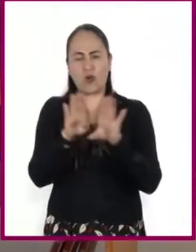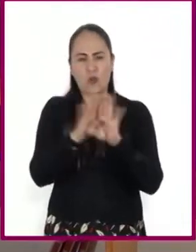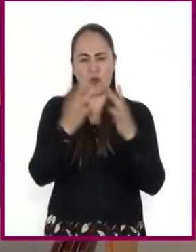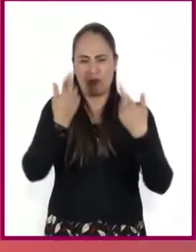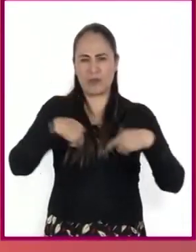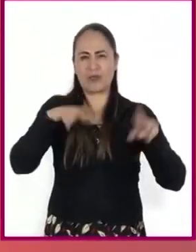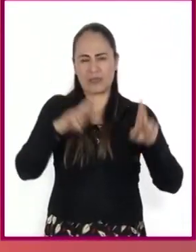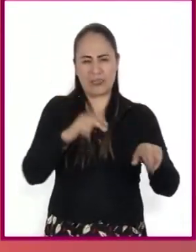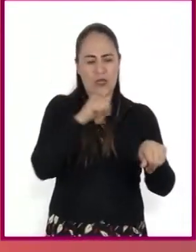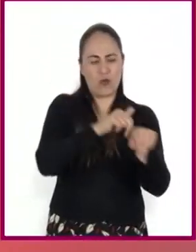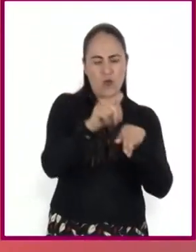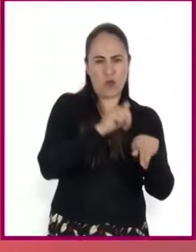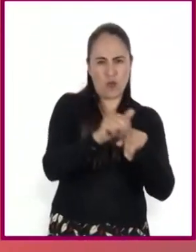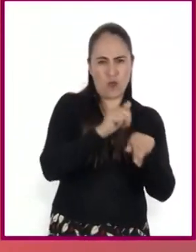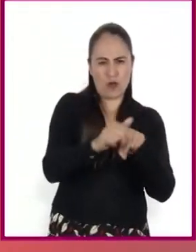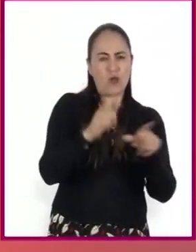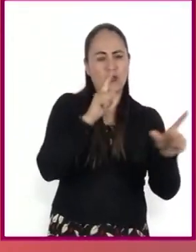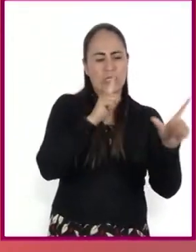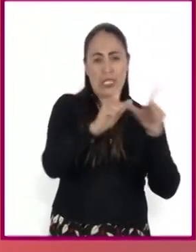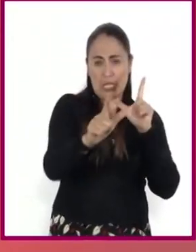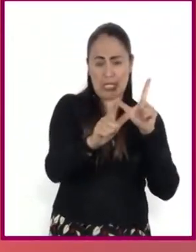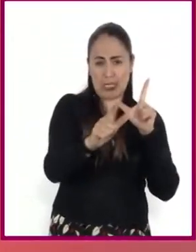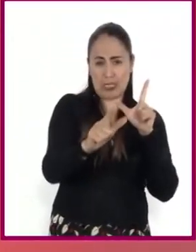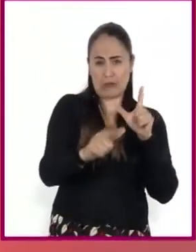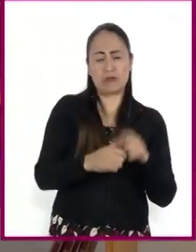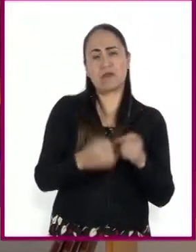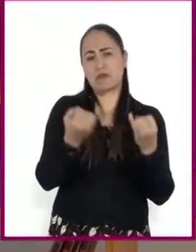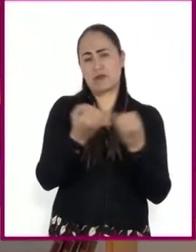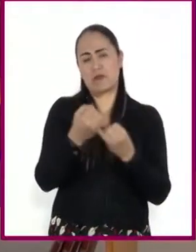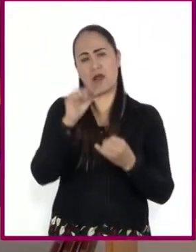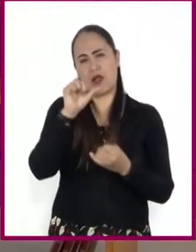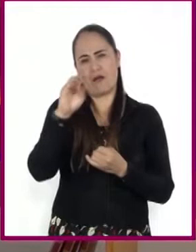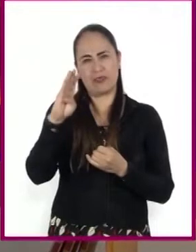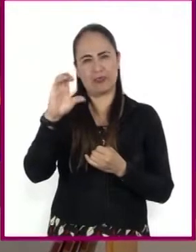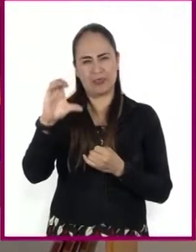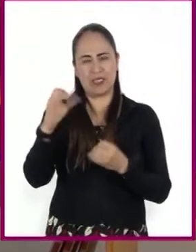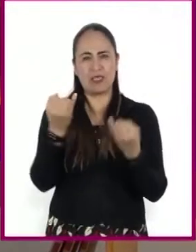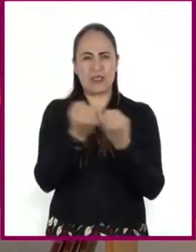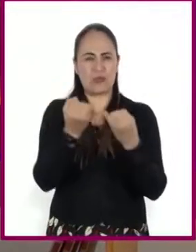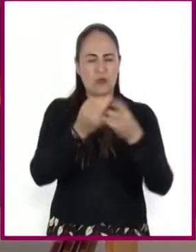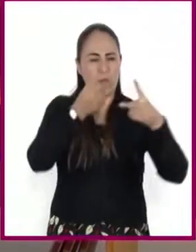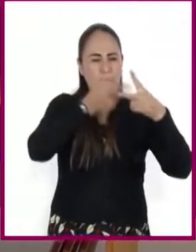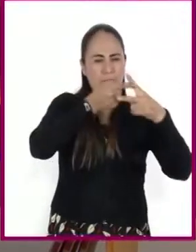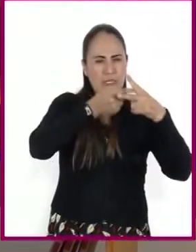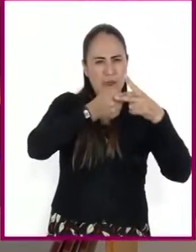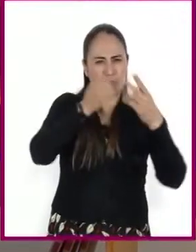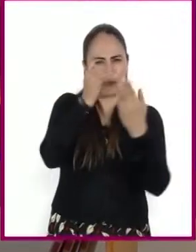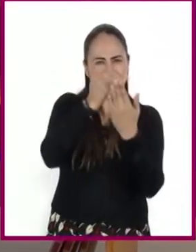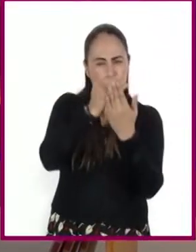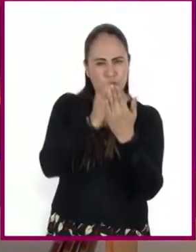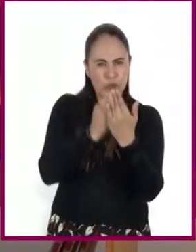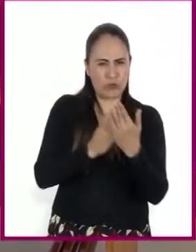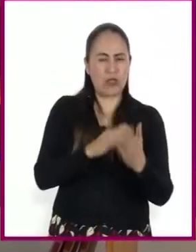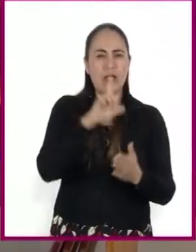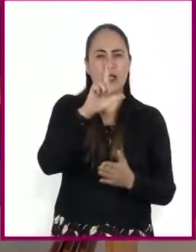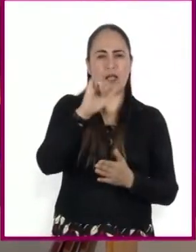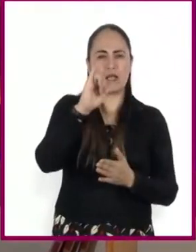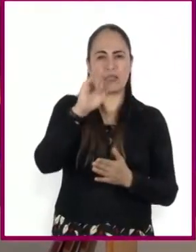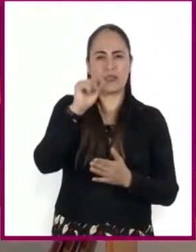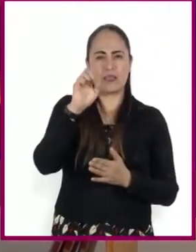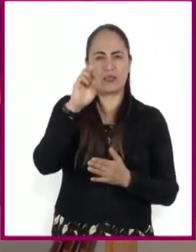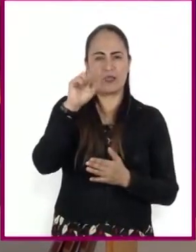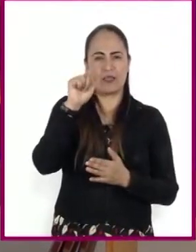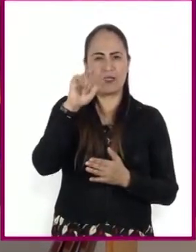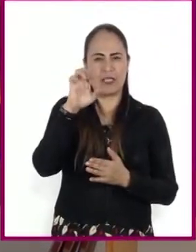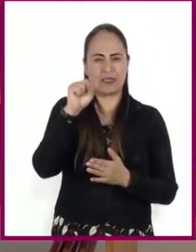números literales, es decir, letras de algún abecedario, y operaciones aritméticas. Las literales representan a